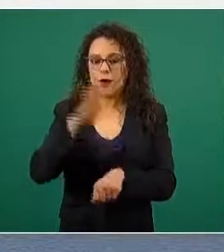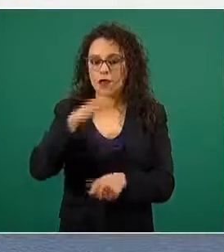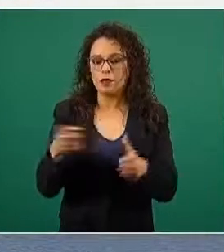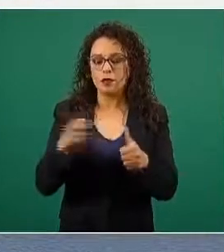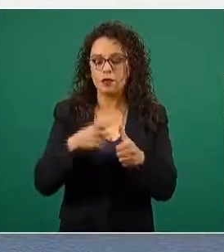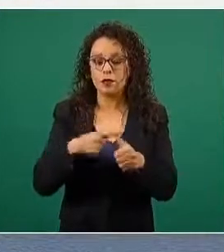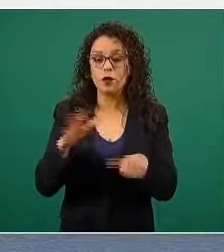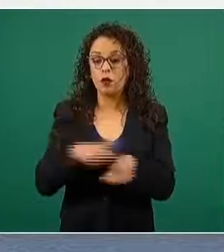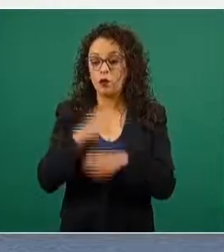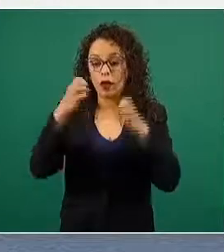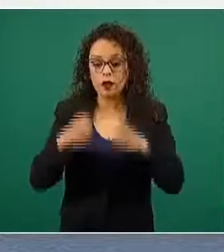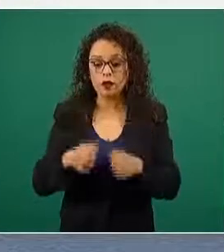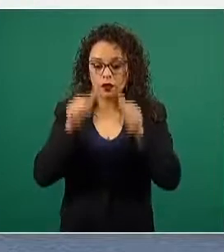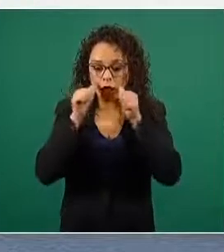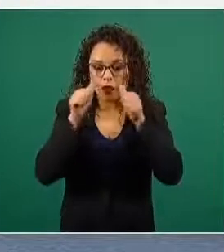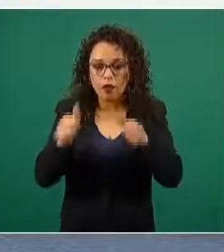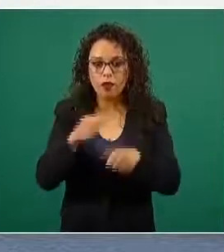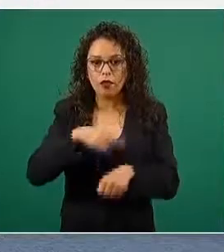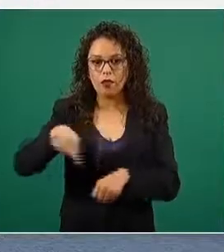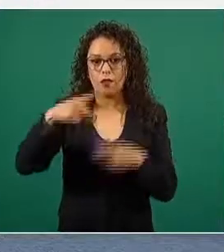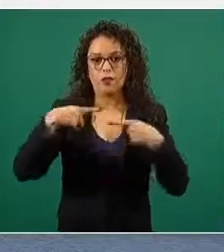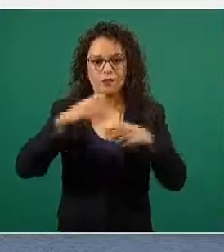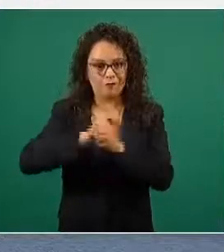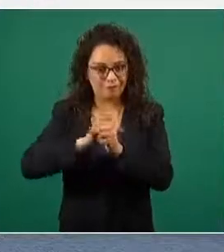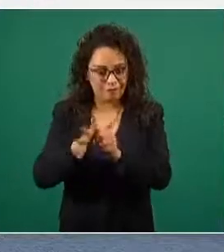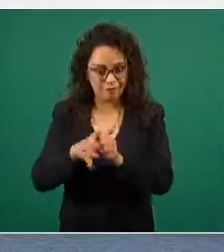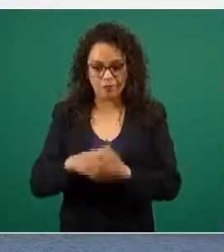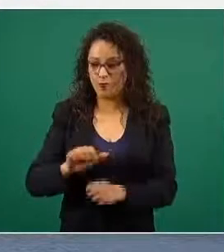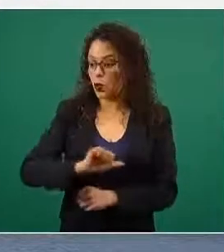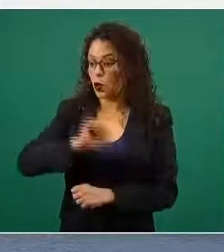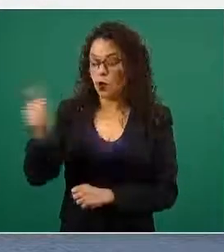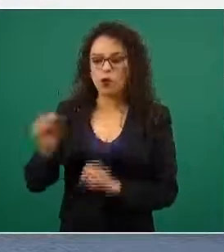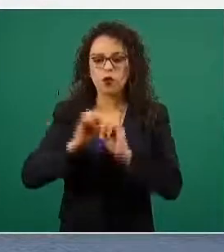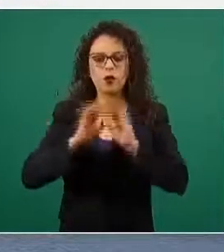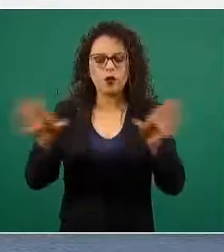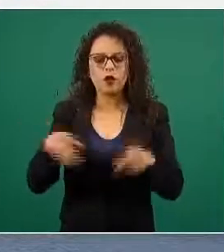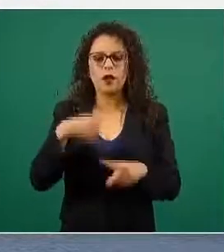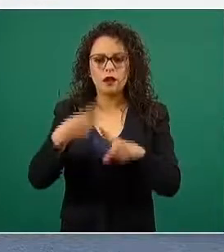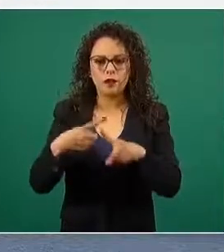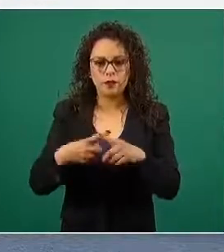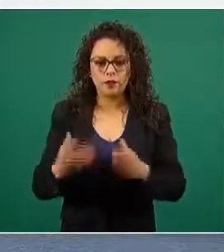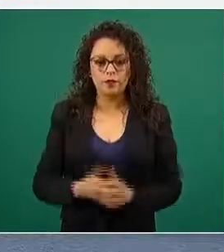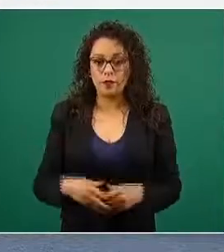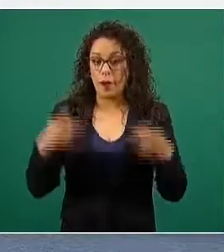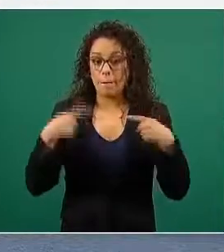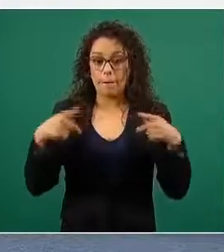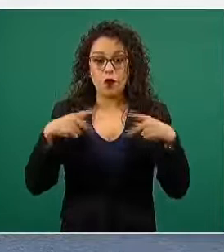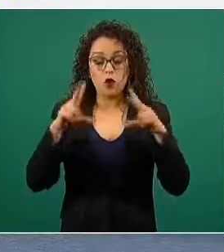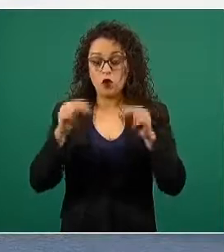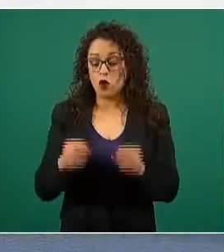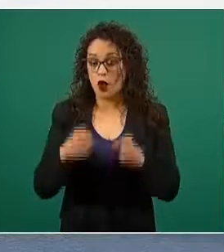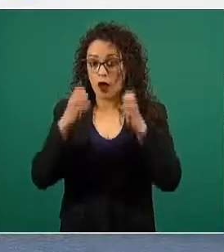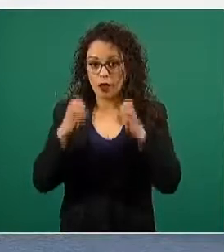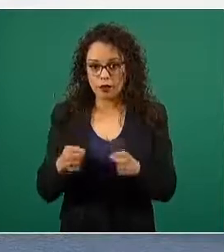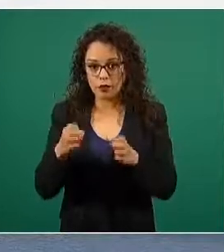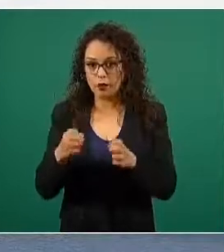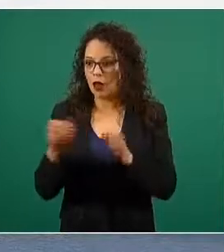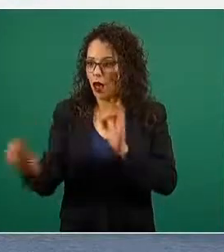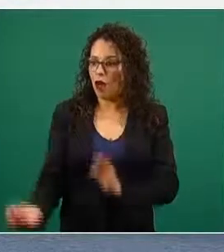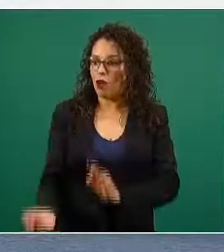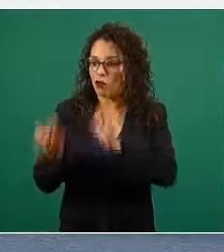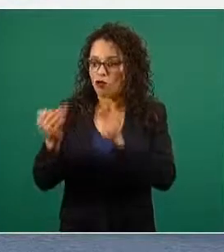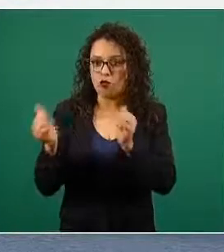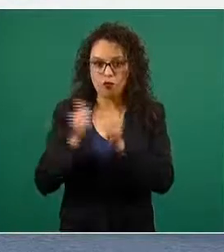claro y debe quedar muy claro, otro personal de salud, que somos quienes no estamos en el campo clínico, no somos prioridad y